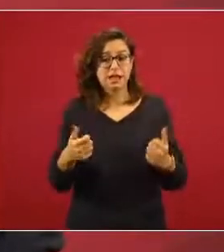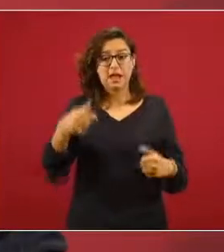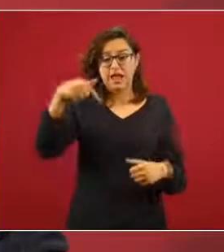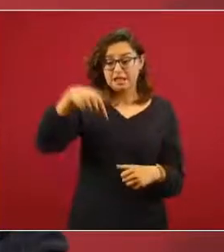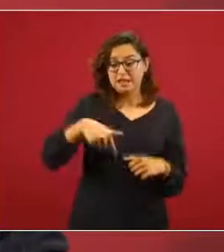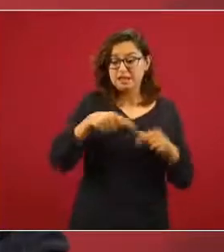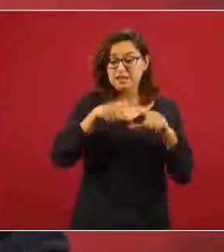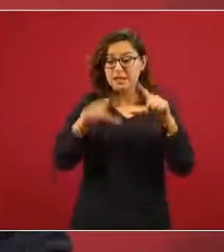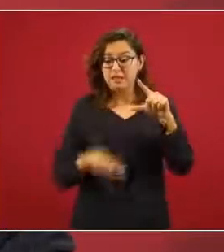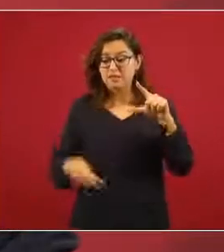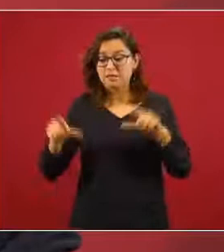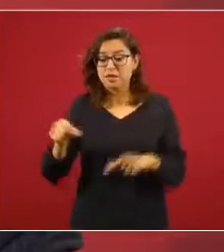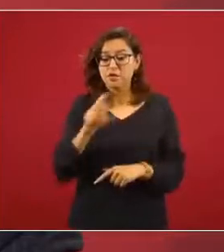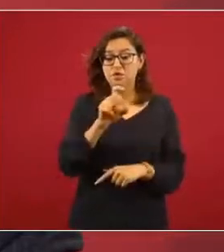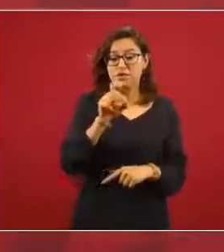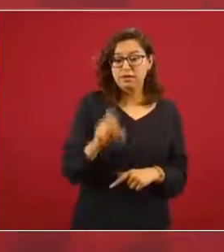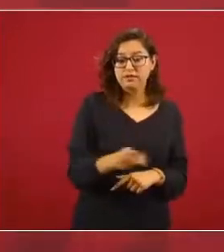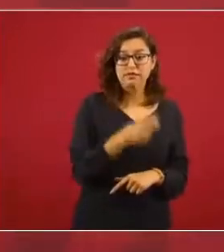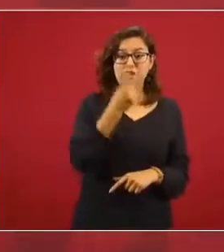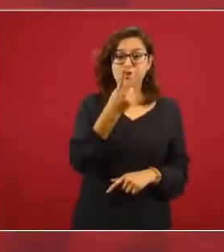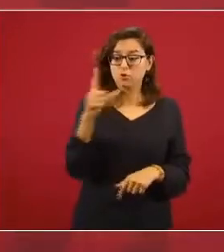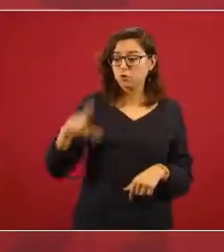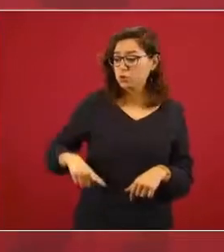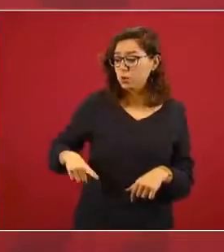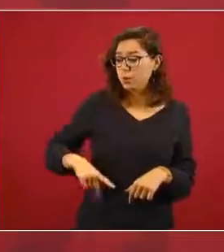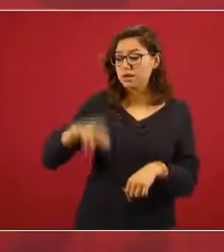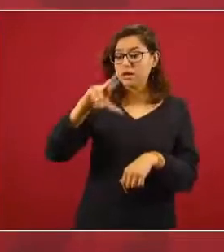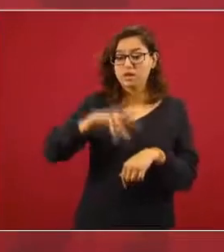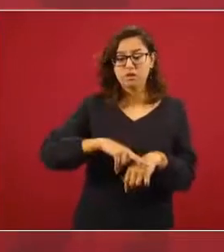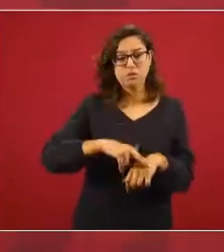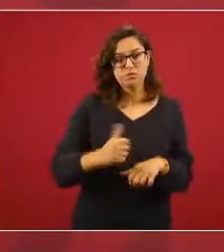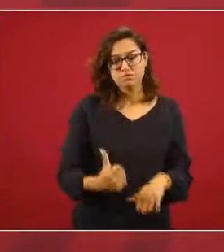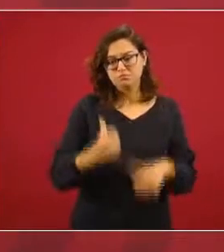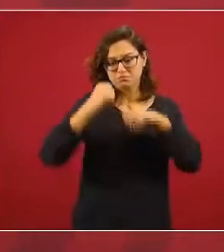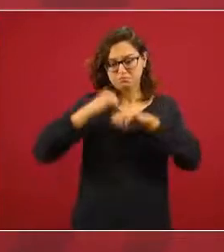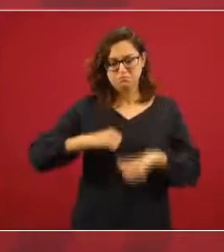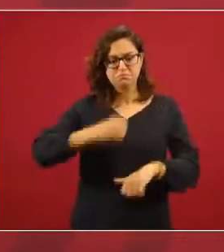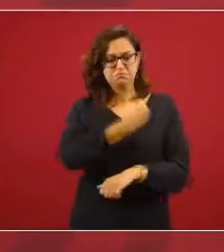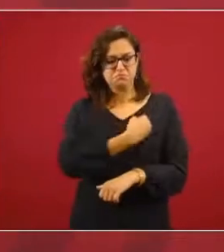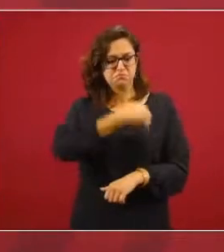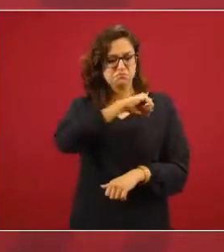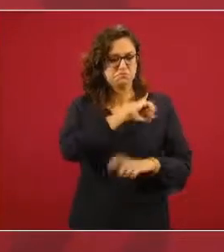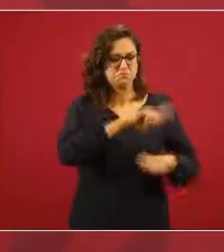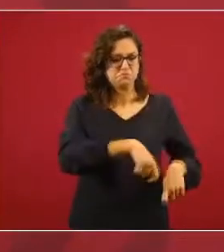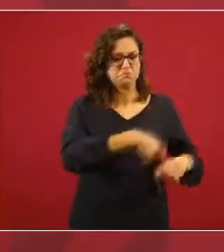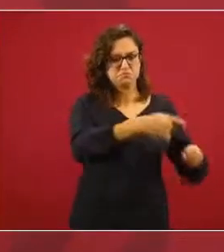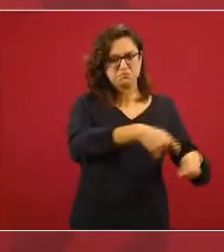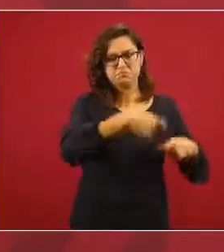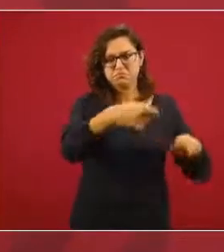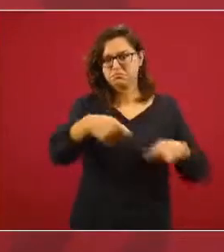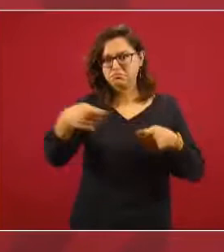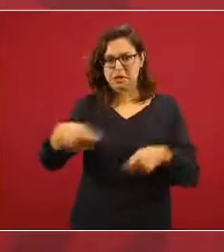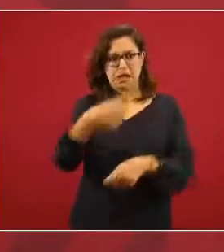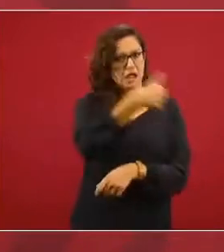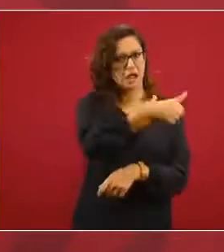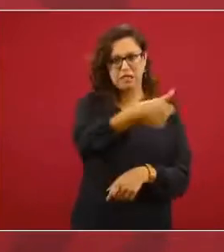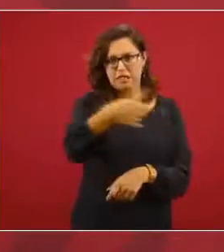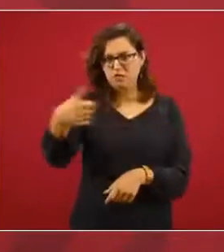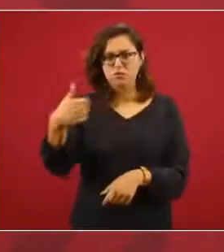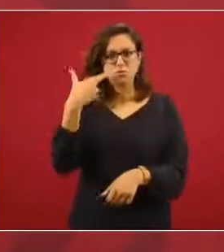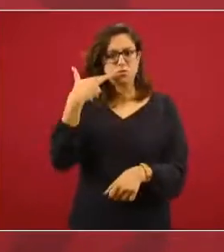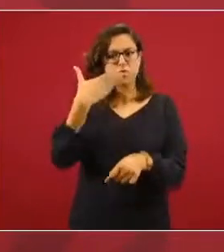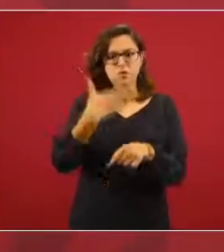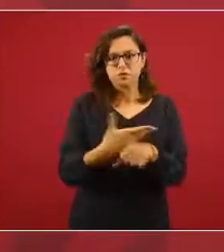son autoridades sanitarias y en tanto que son autoridades sanitarias tienen responsabilidades directas sobre